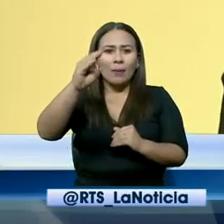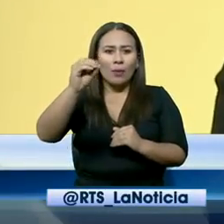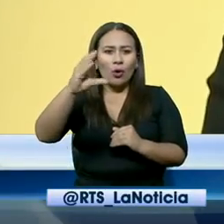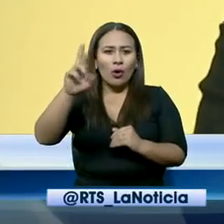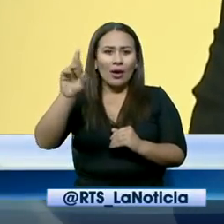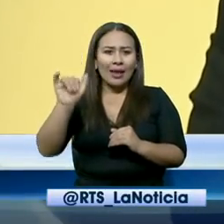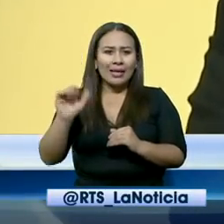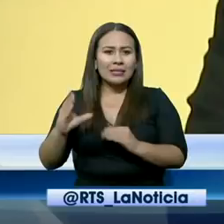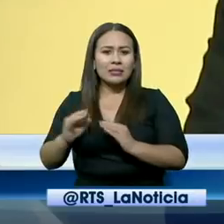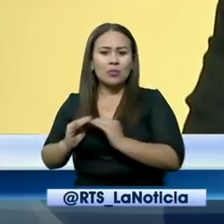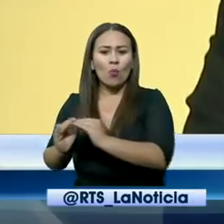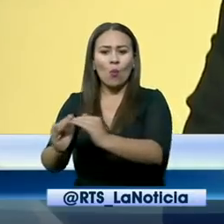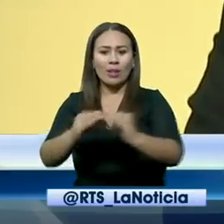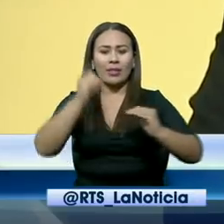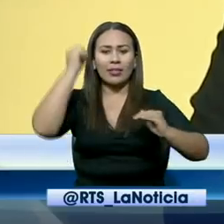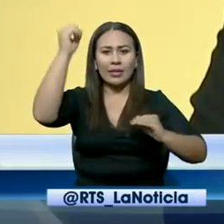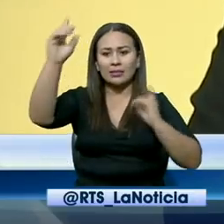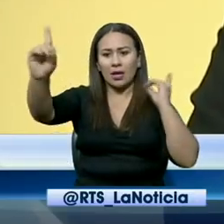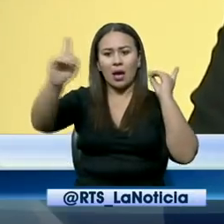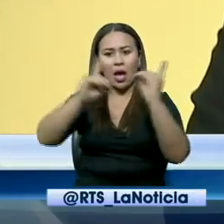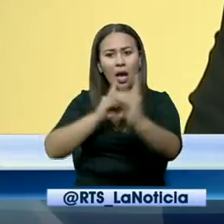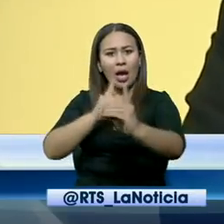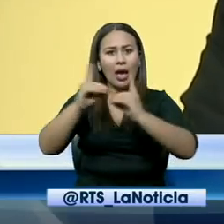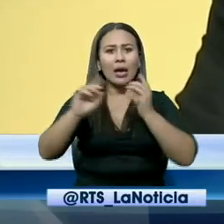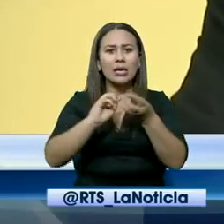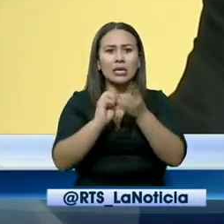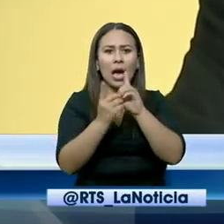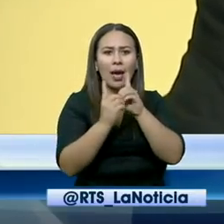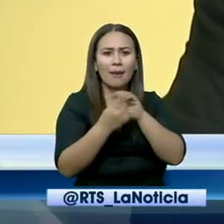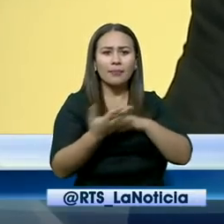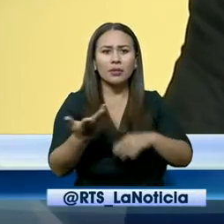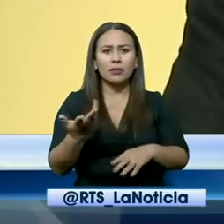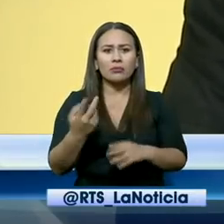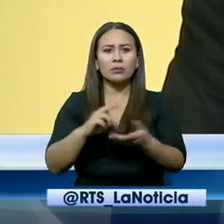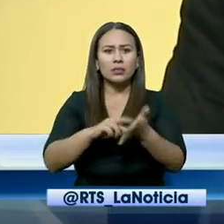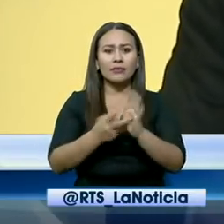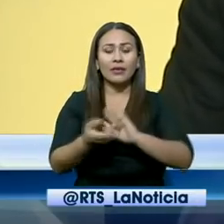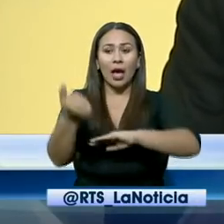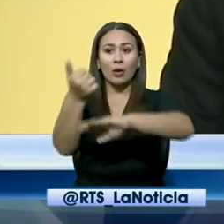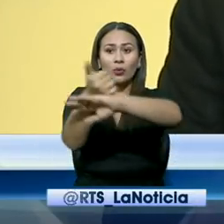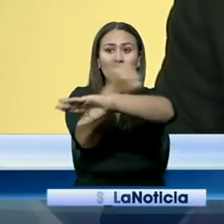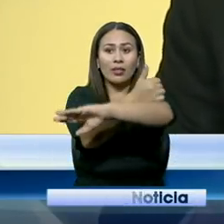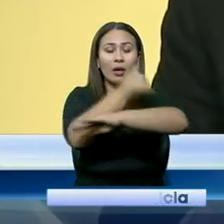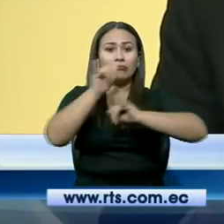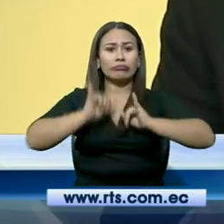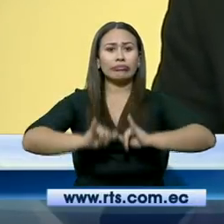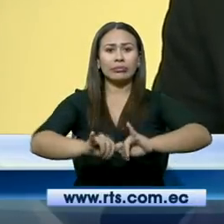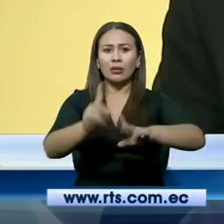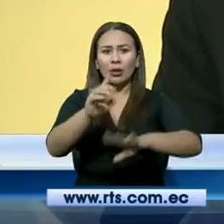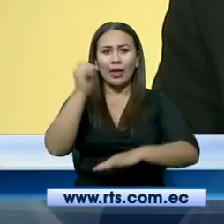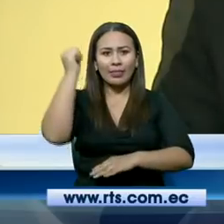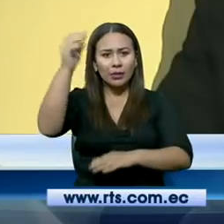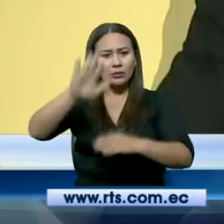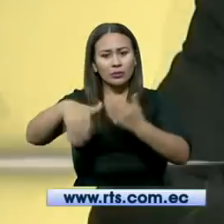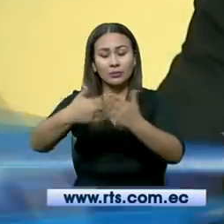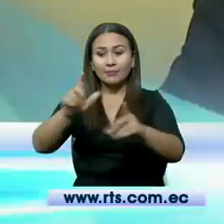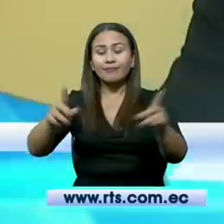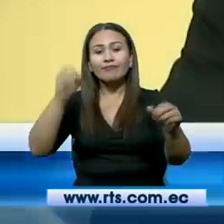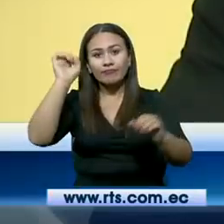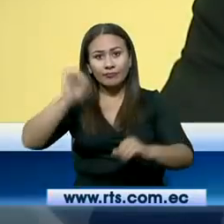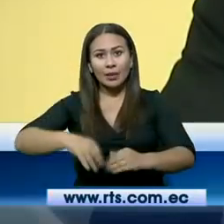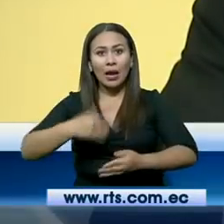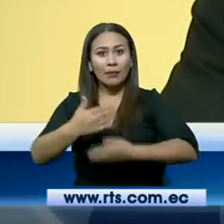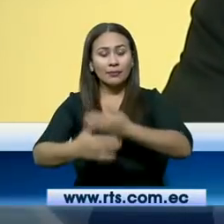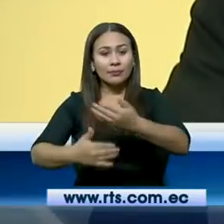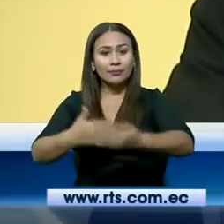Democracia es también alternabilidad, es sujeción de la autoridad al Estado de Derecho, la posibilidad de